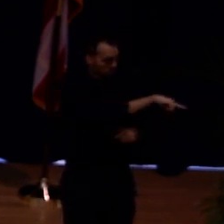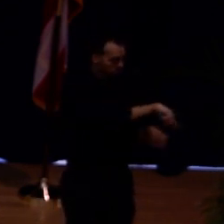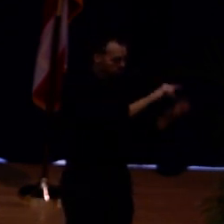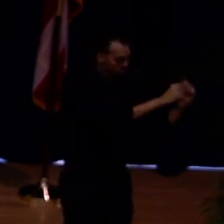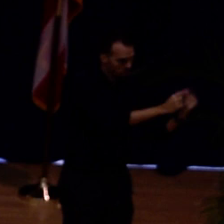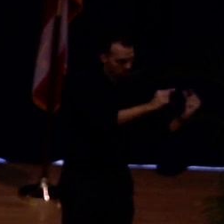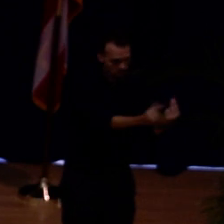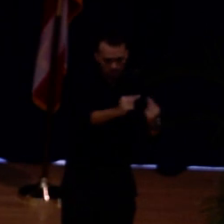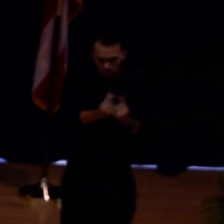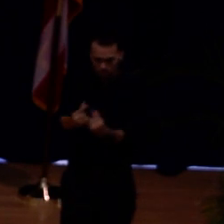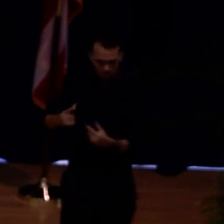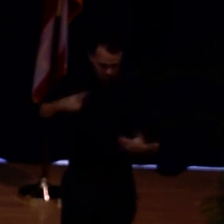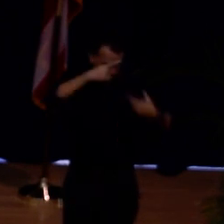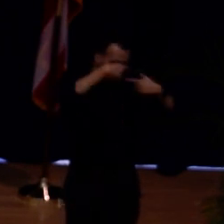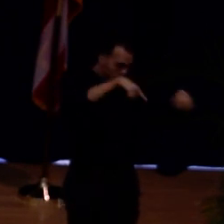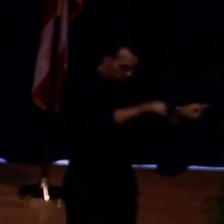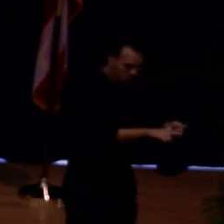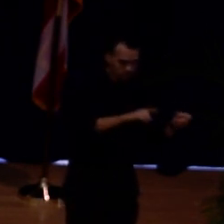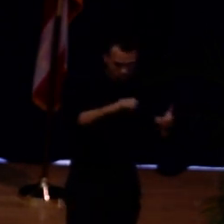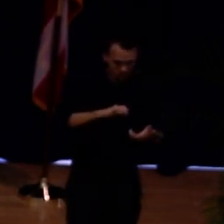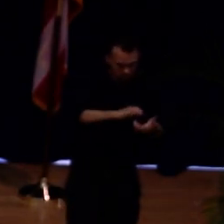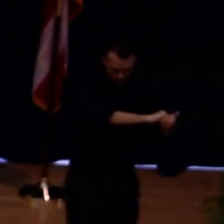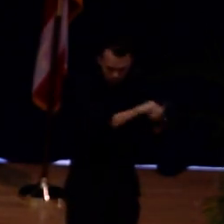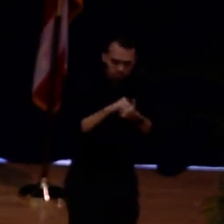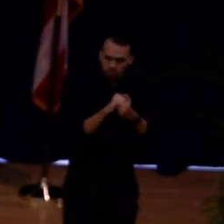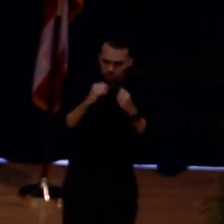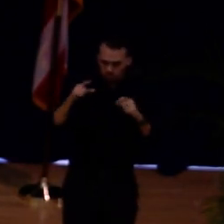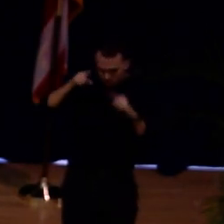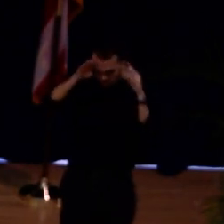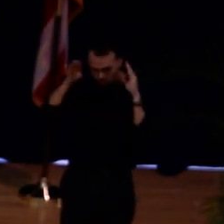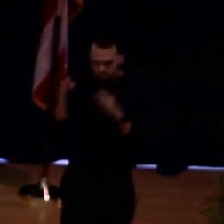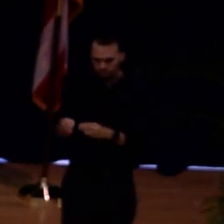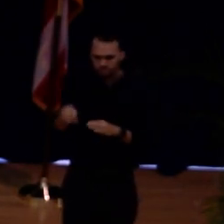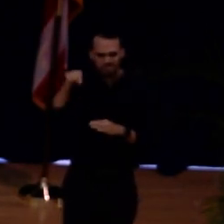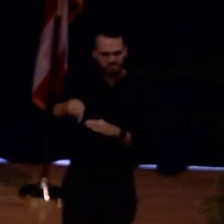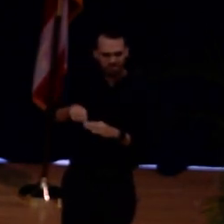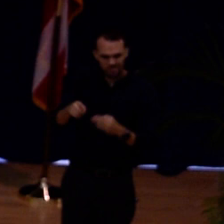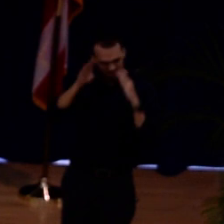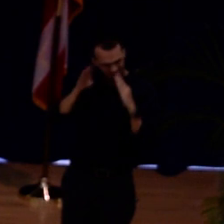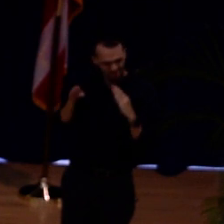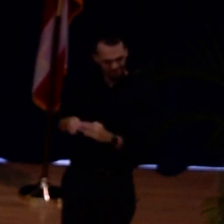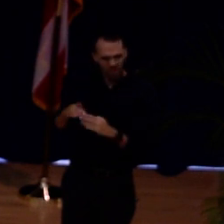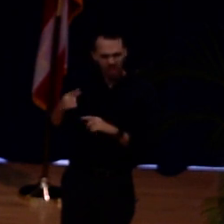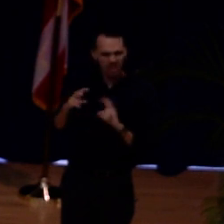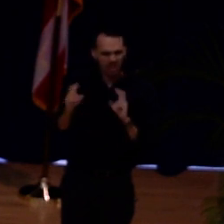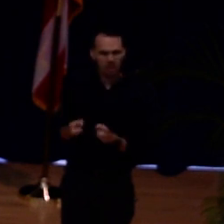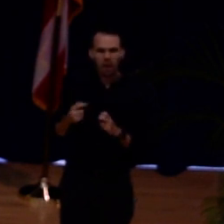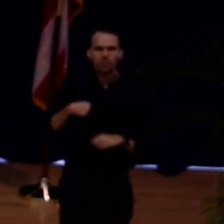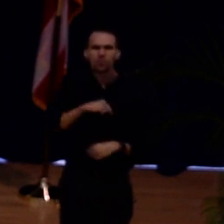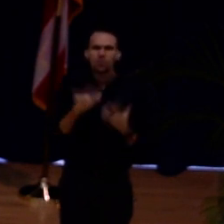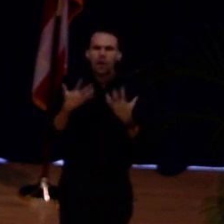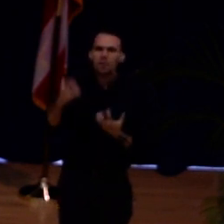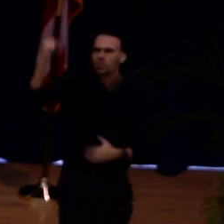para echar para adelante esto que queremos hacer, ¿verdad? Una de las cosas centrales dentro del tema de Queremos Sol y